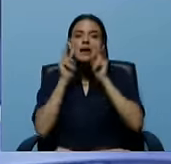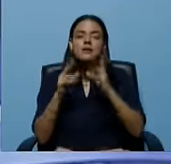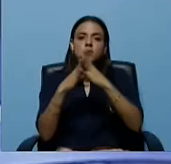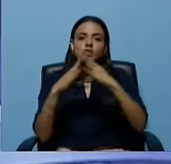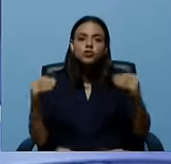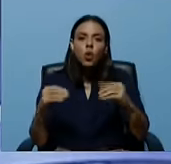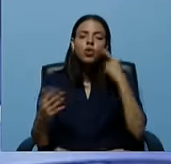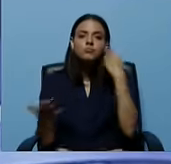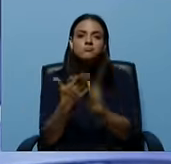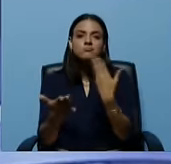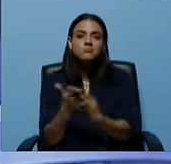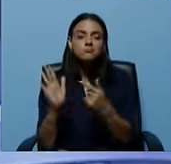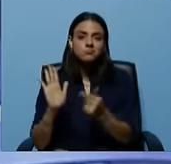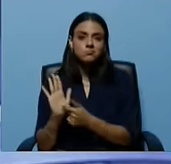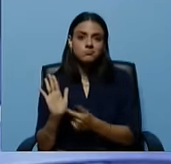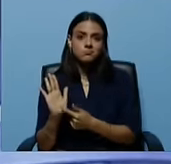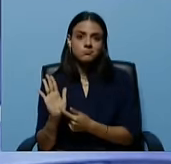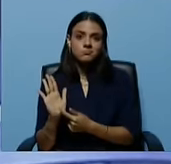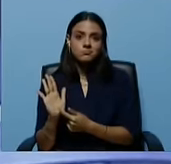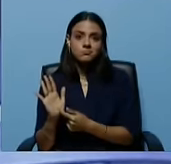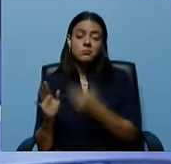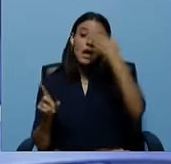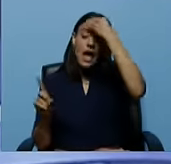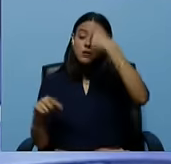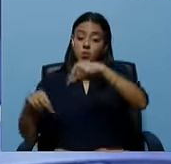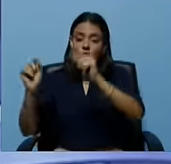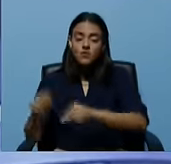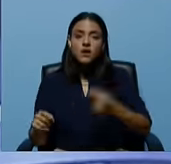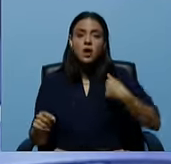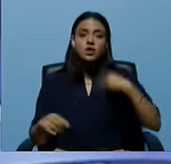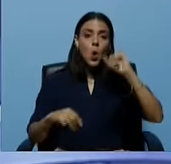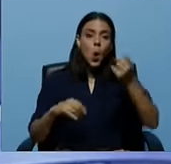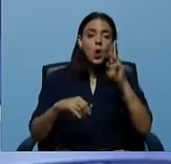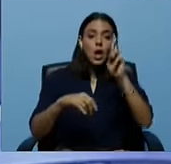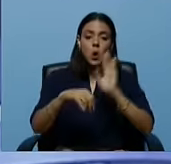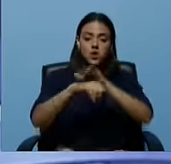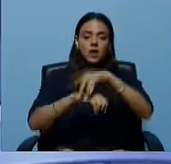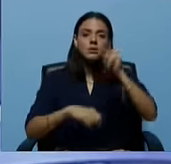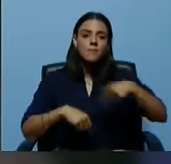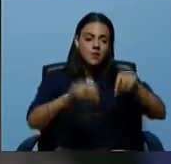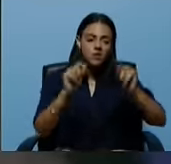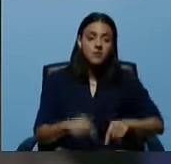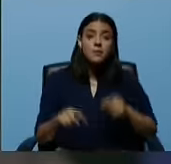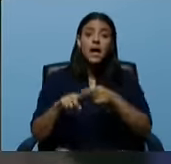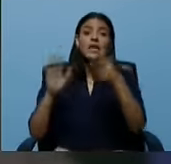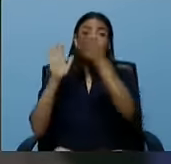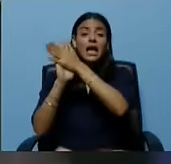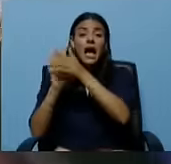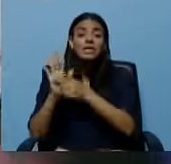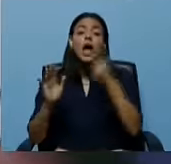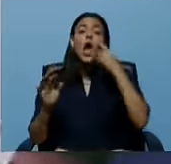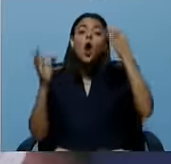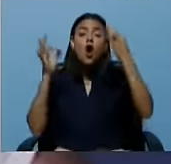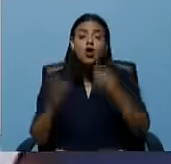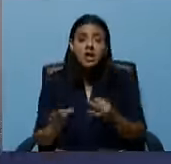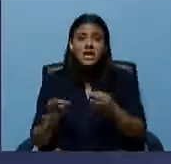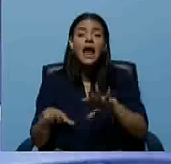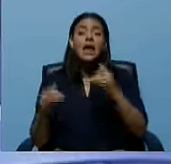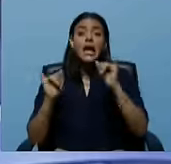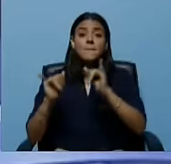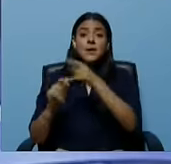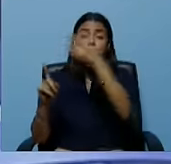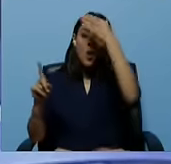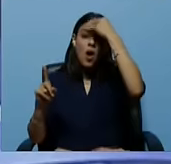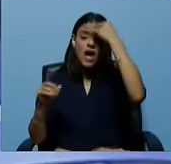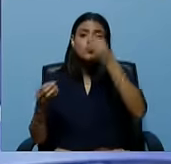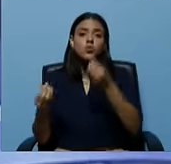Jorge Rodríguez Gómez. Esta es la carta original que el señor González Urrutia me